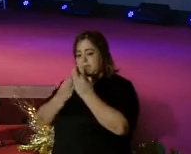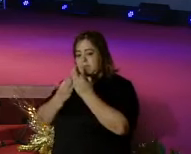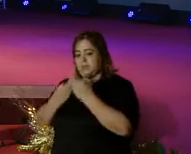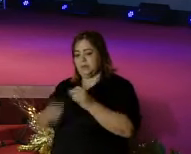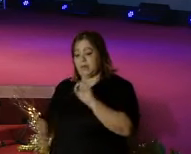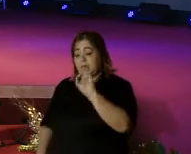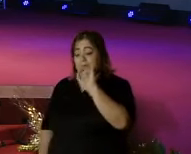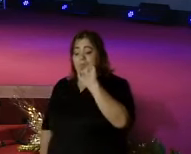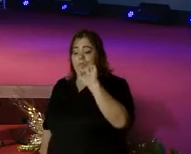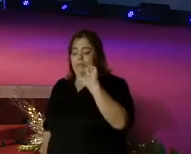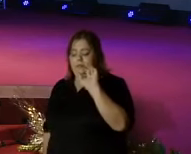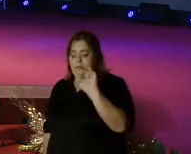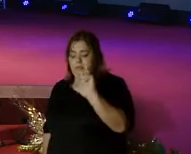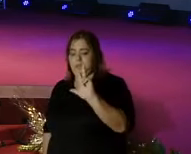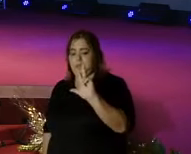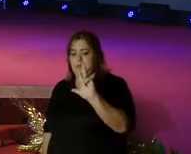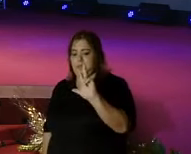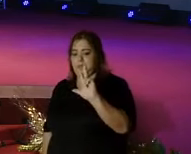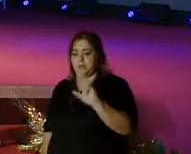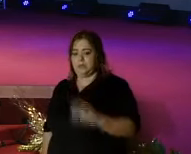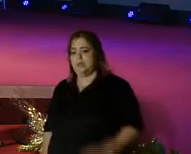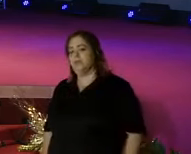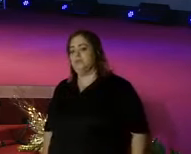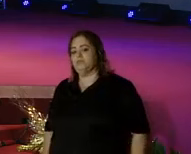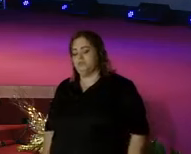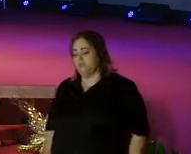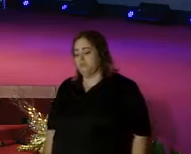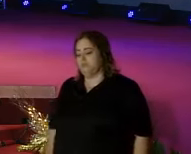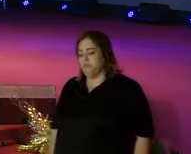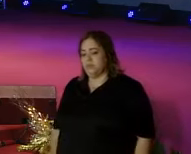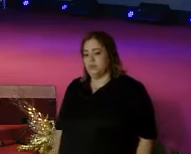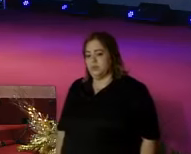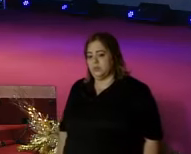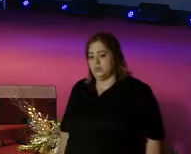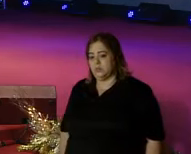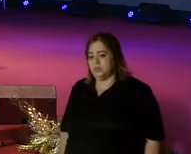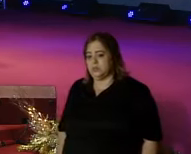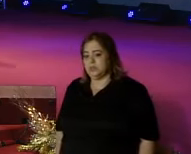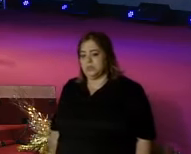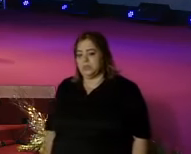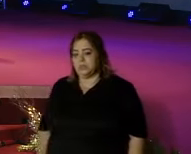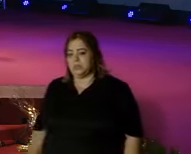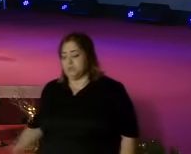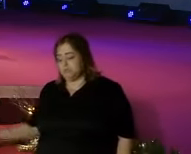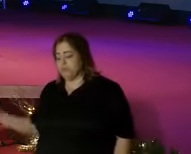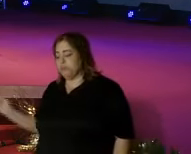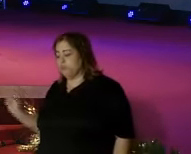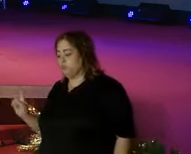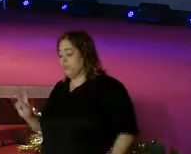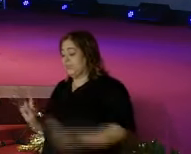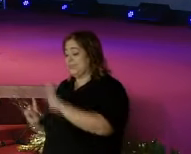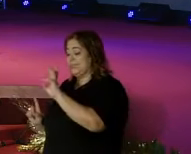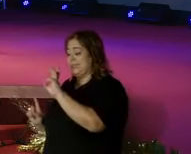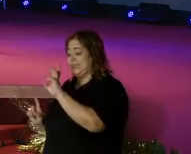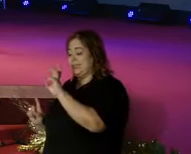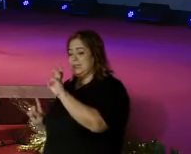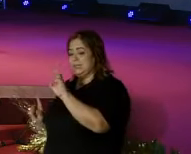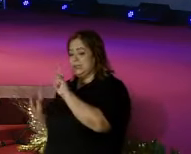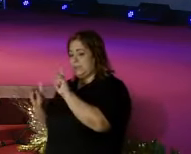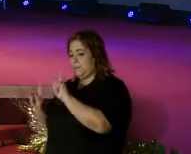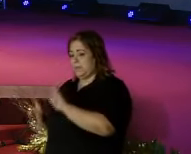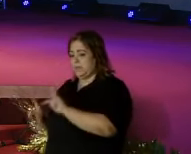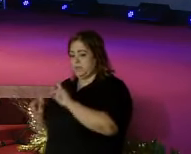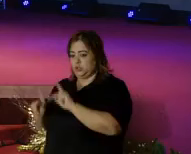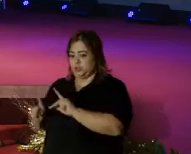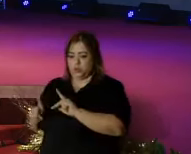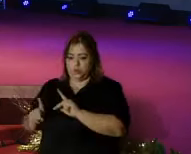tres con él, ¿verdad? Y el padre y la madre y él. Y a los que estaban con él. Y entonces eran seis. Y la niña era